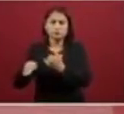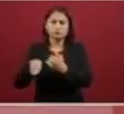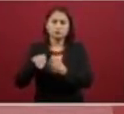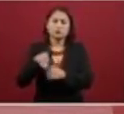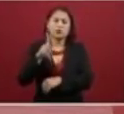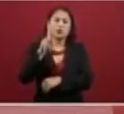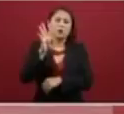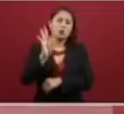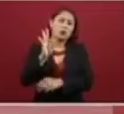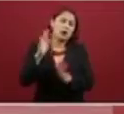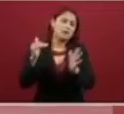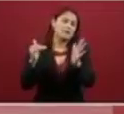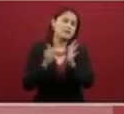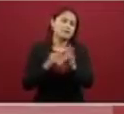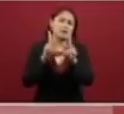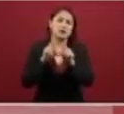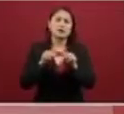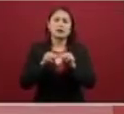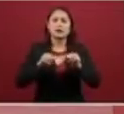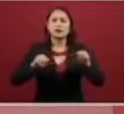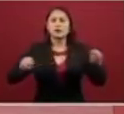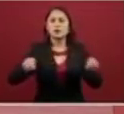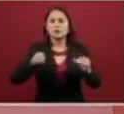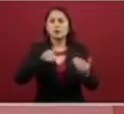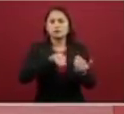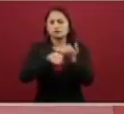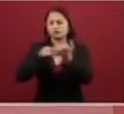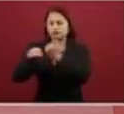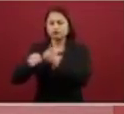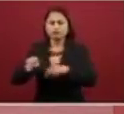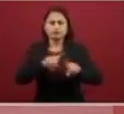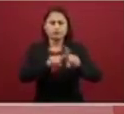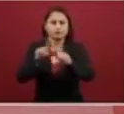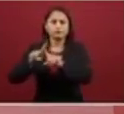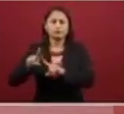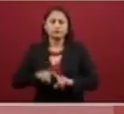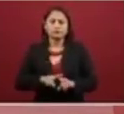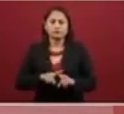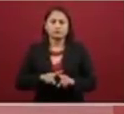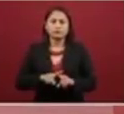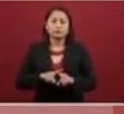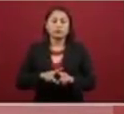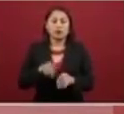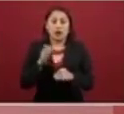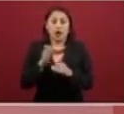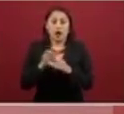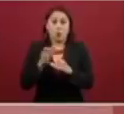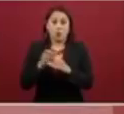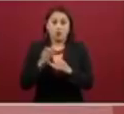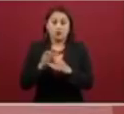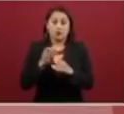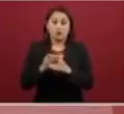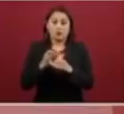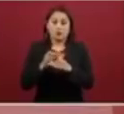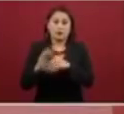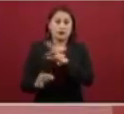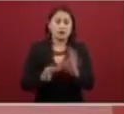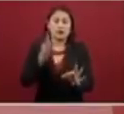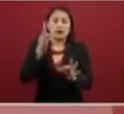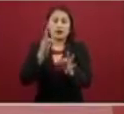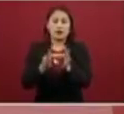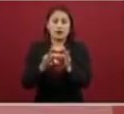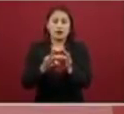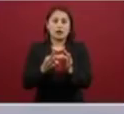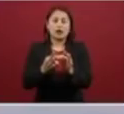40,000 kilómetros de caminos. A la fecha se han concluido 10 obras